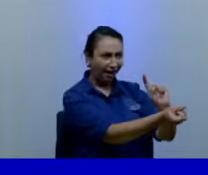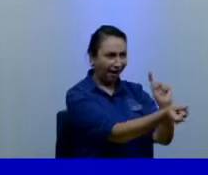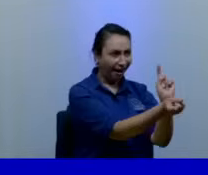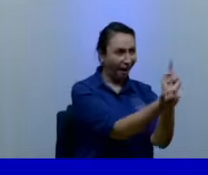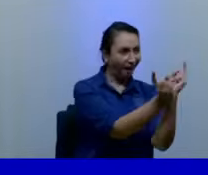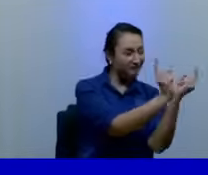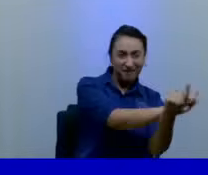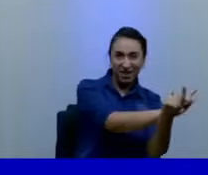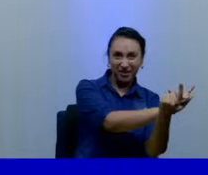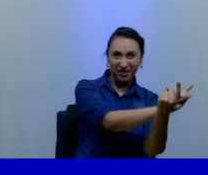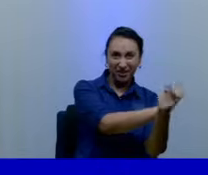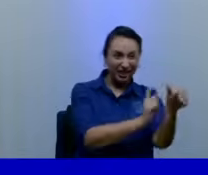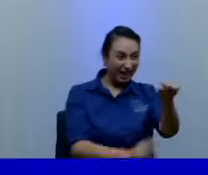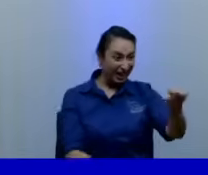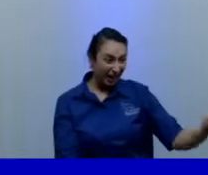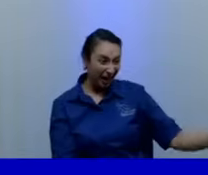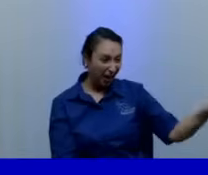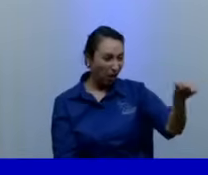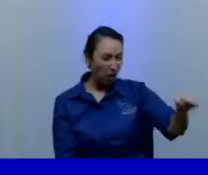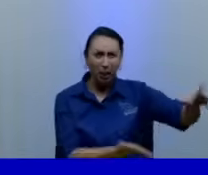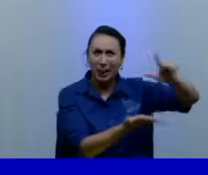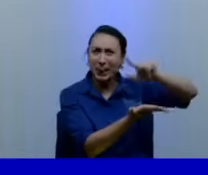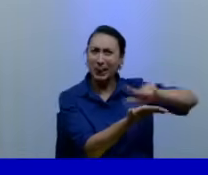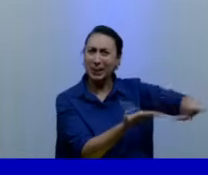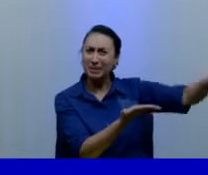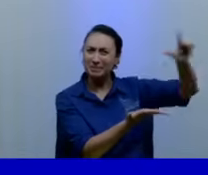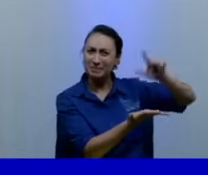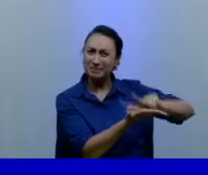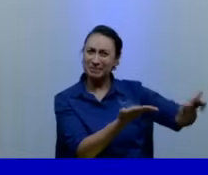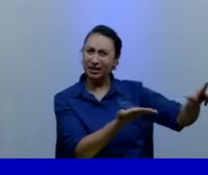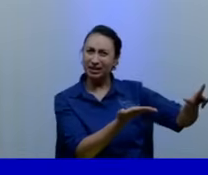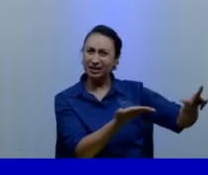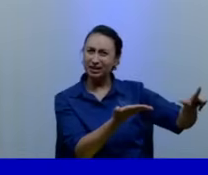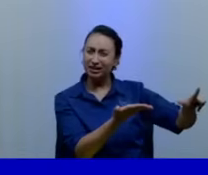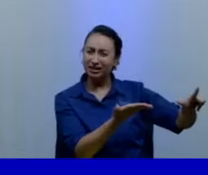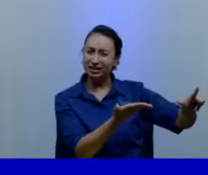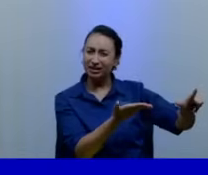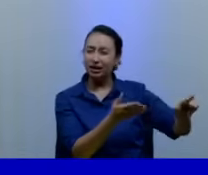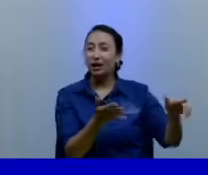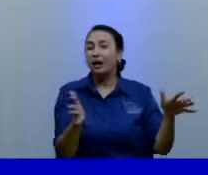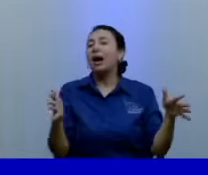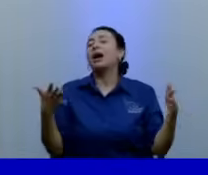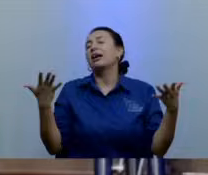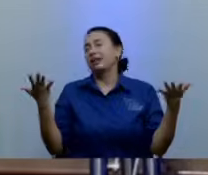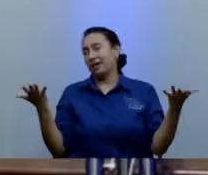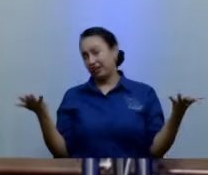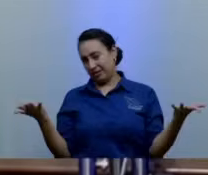ni saldrá más muerte ni esterilidad. ¿Quién es usted?